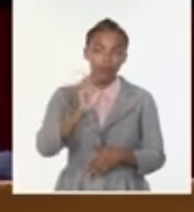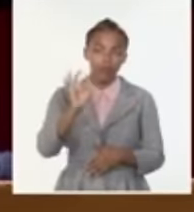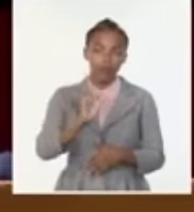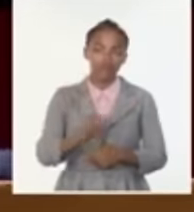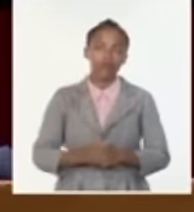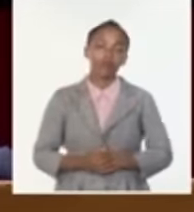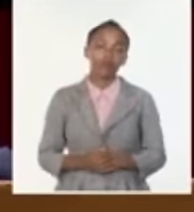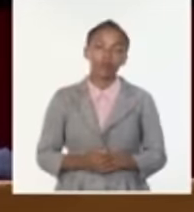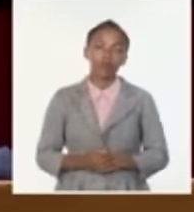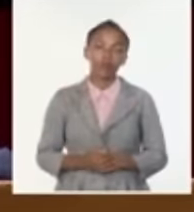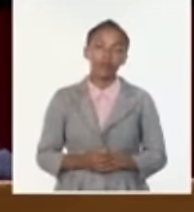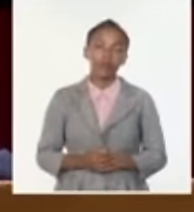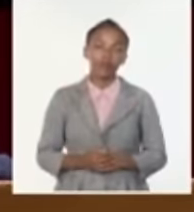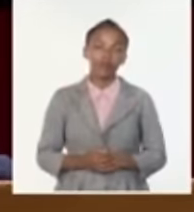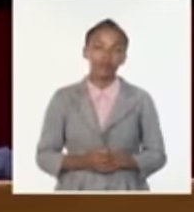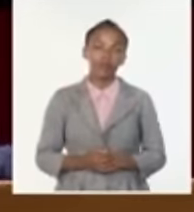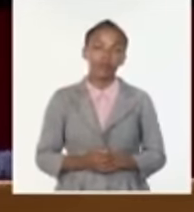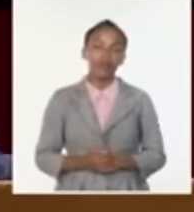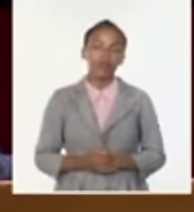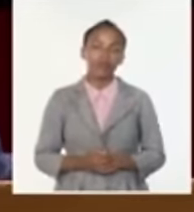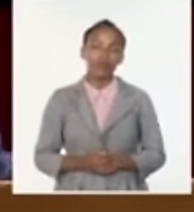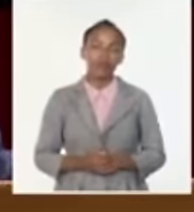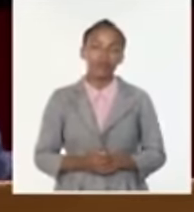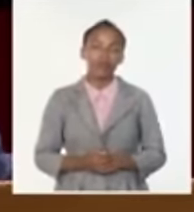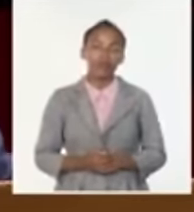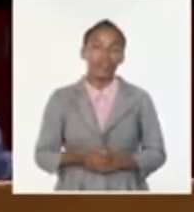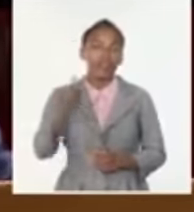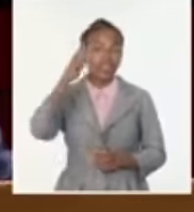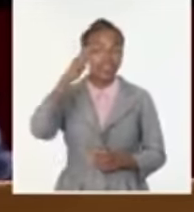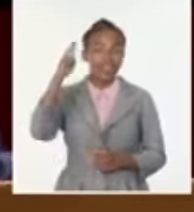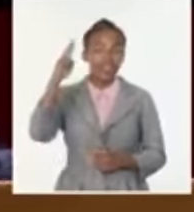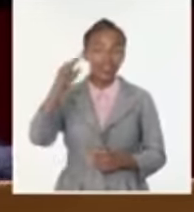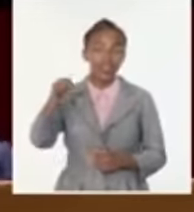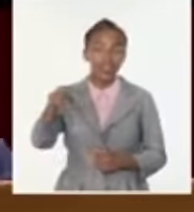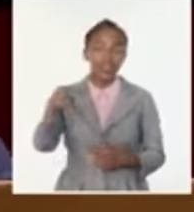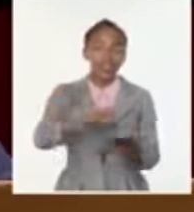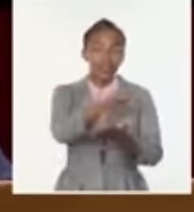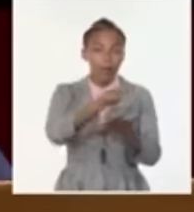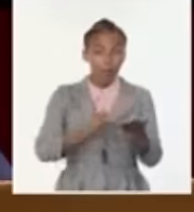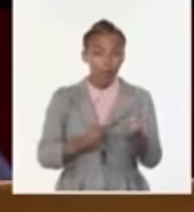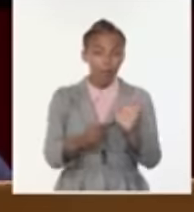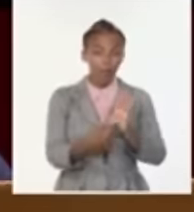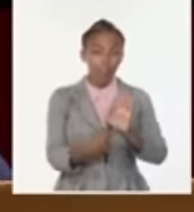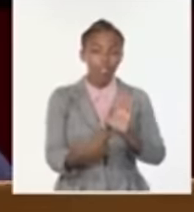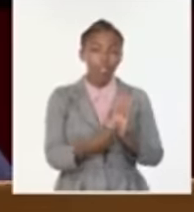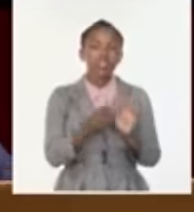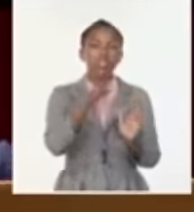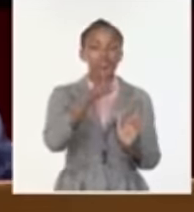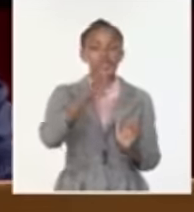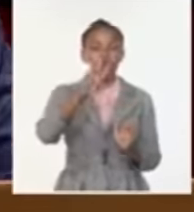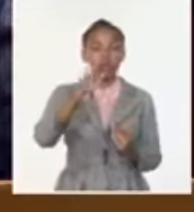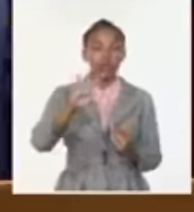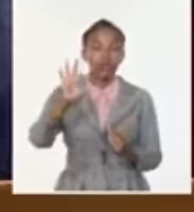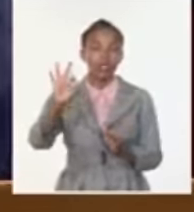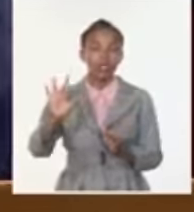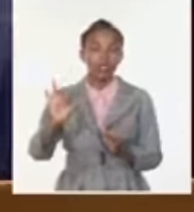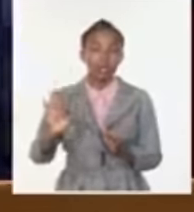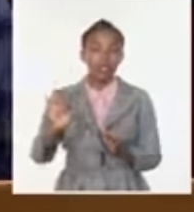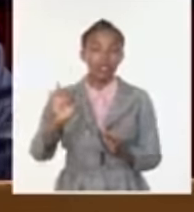en 25.000 el déficit fiscal, recordar que el que está en el plan son unos 147.000